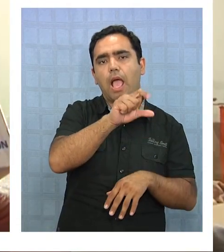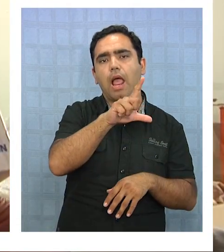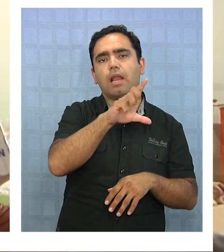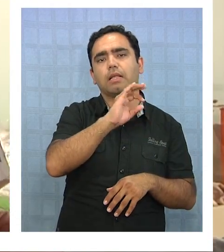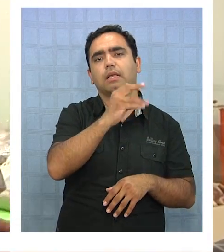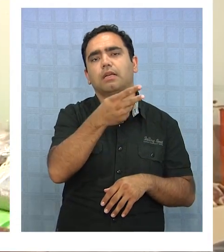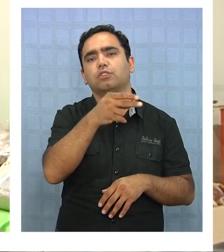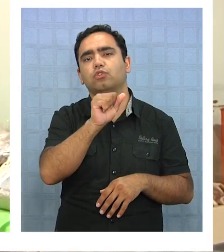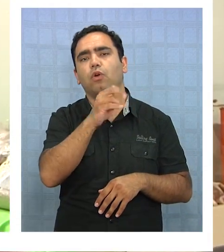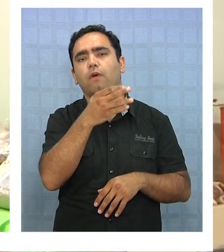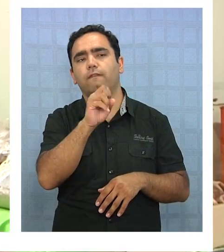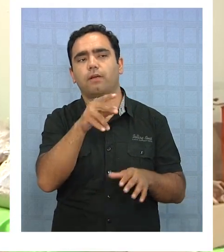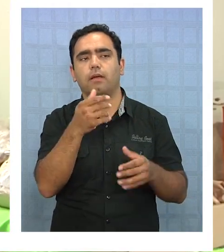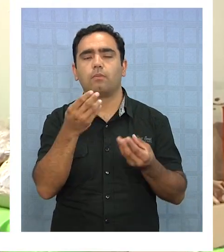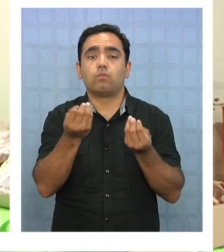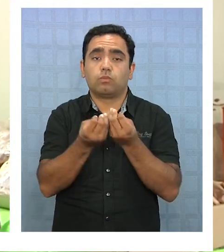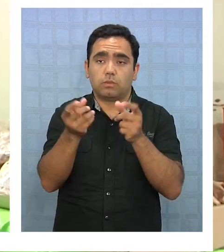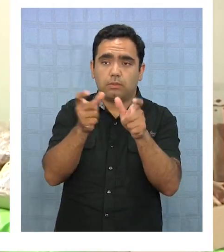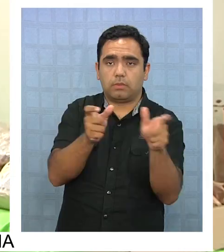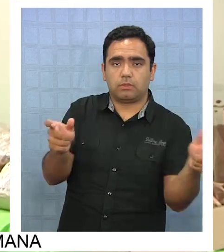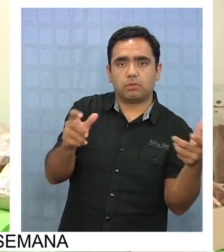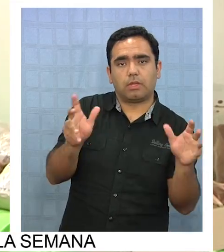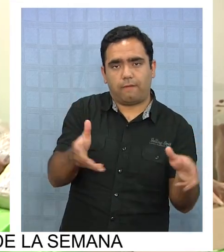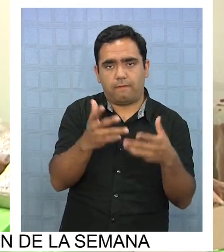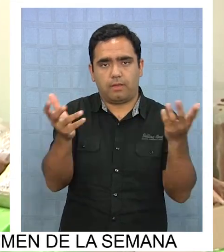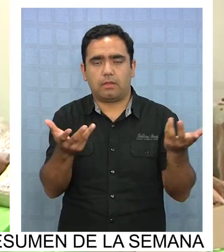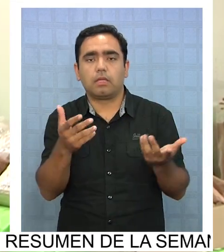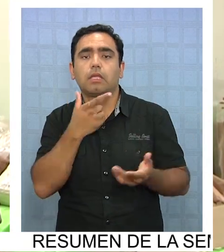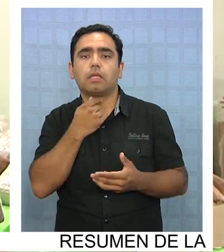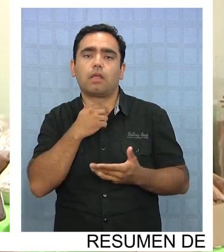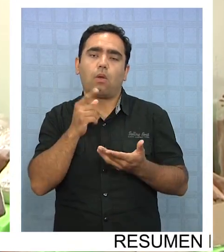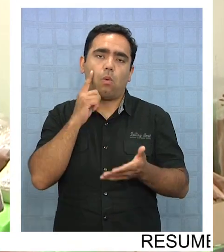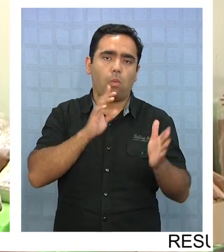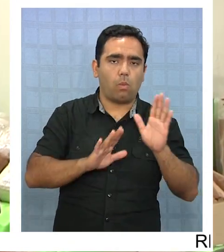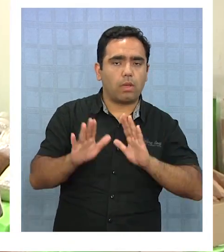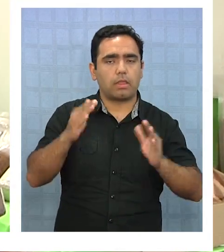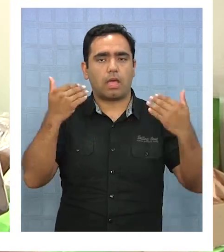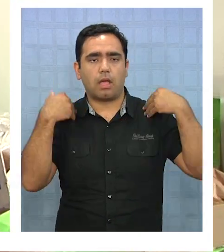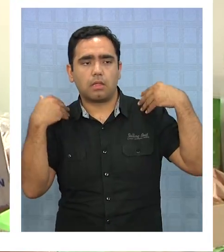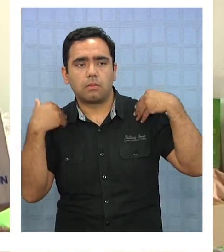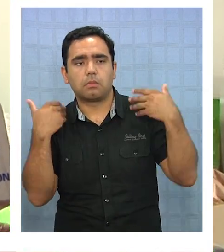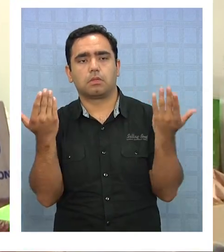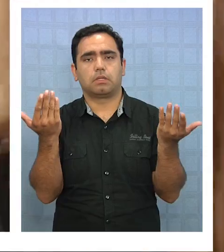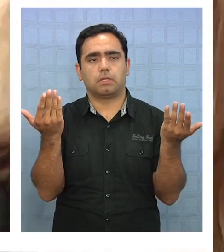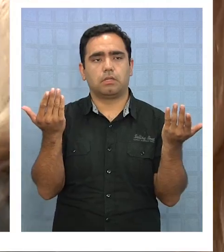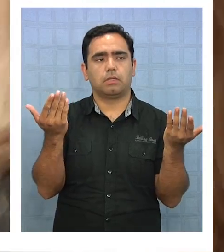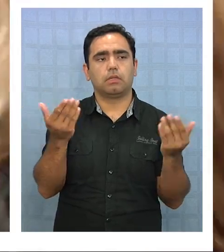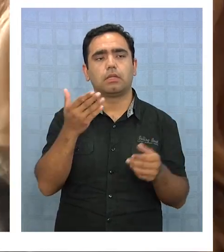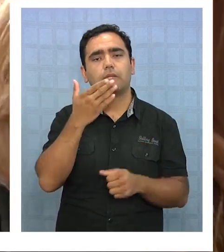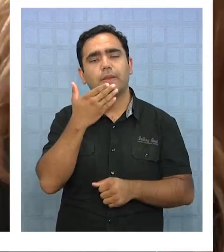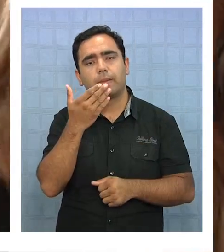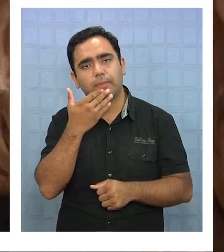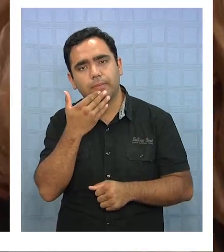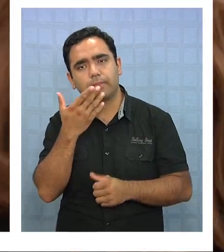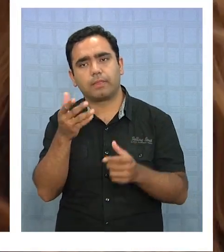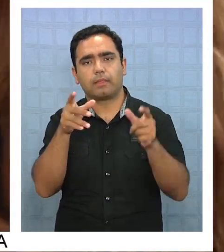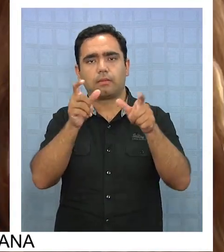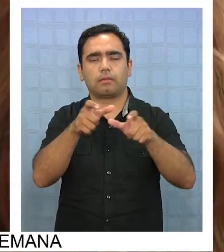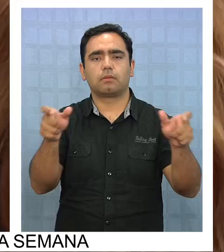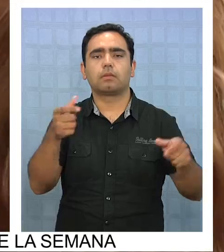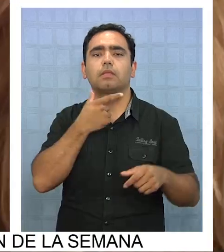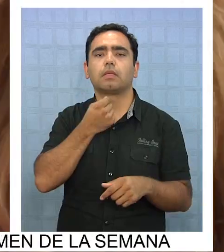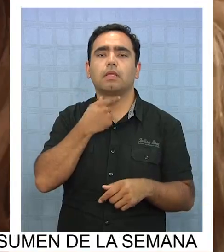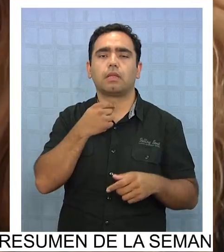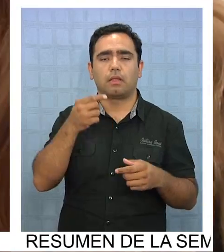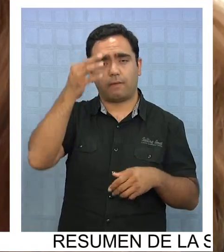son pensados para personas vegetarianas, personas que quieren cuidar su salud, deportistas, o también para personas que quieran